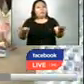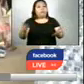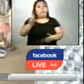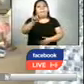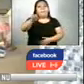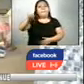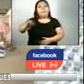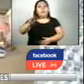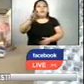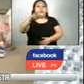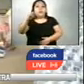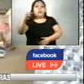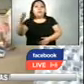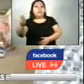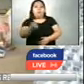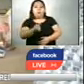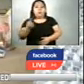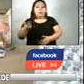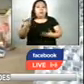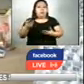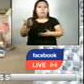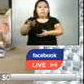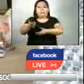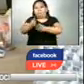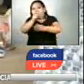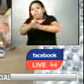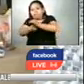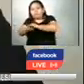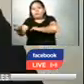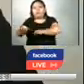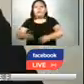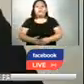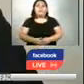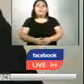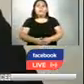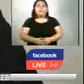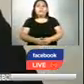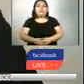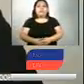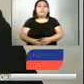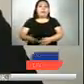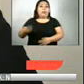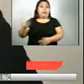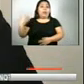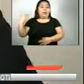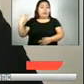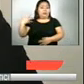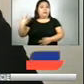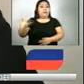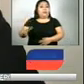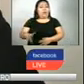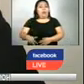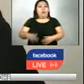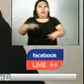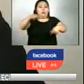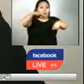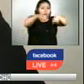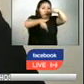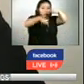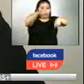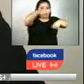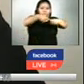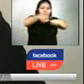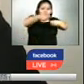1.200 millones de personas desplazadas en el planeta. Durante muchos años, las compañías petroleras nos han hecho